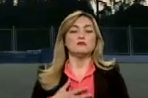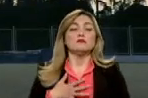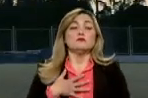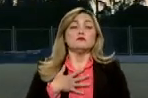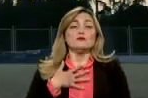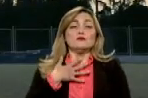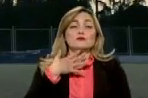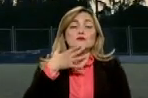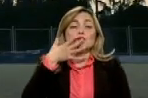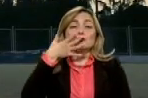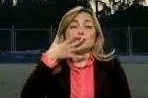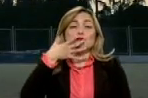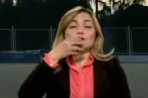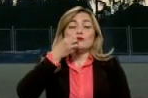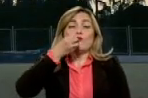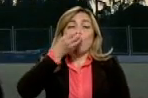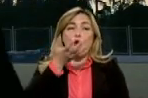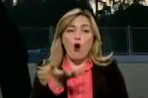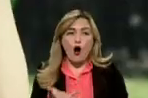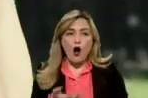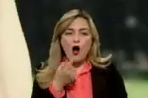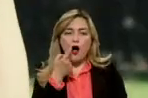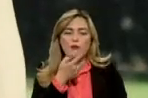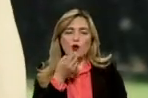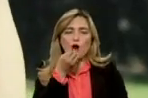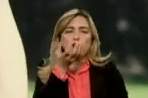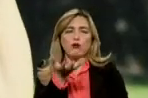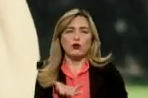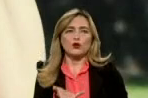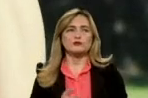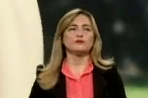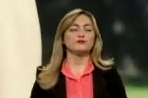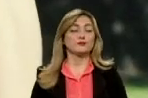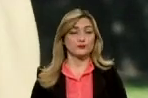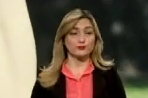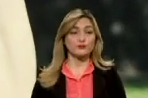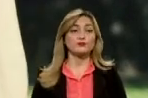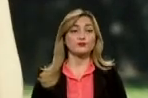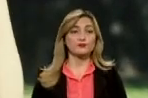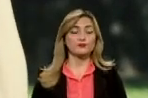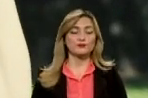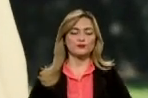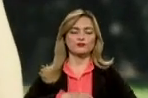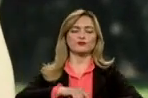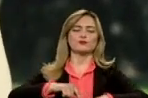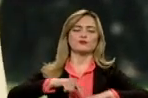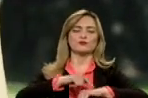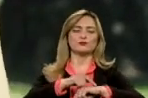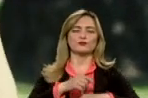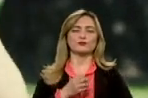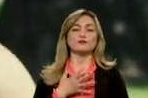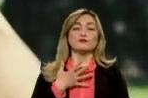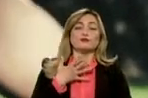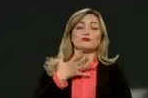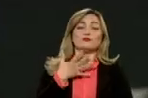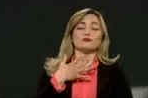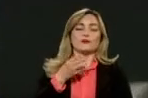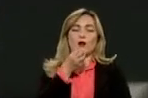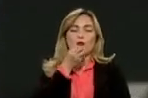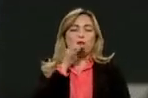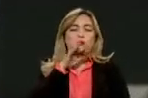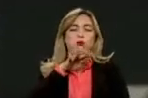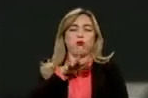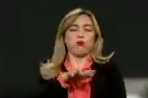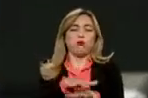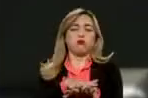profundamente por la nariz y exhalando por la boca. La exhalación, aconsejan, debería tardar al menos el doble de la inhalación. Estefany